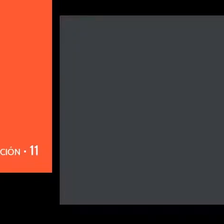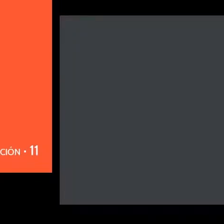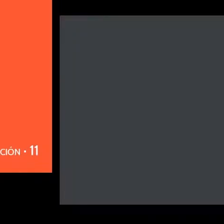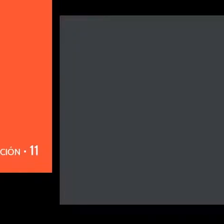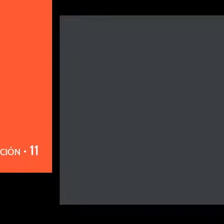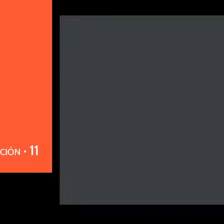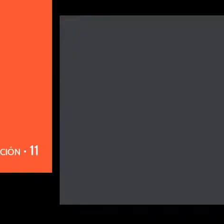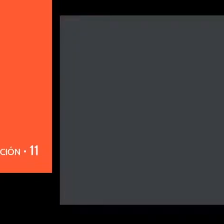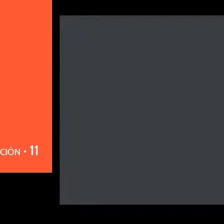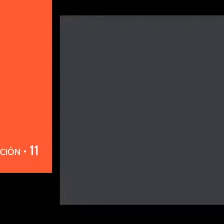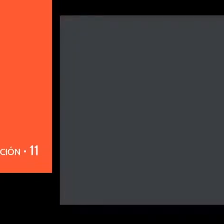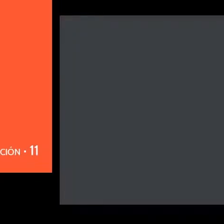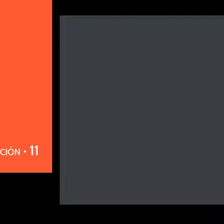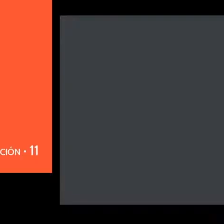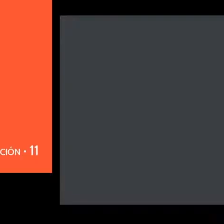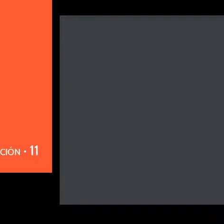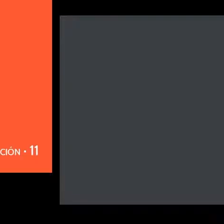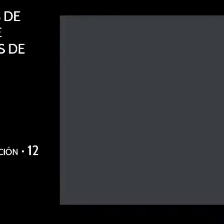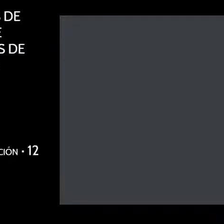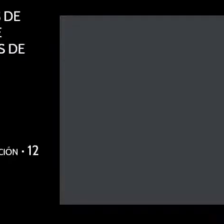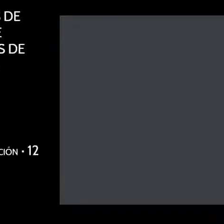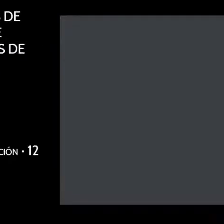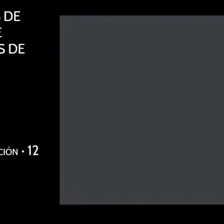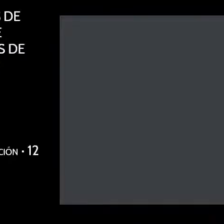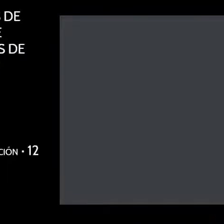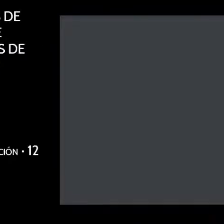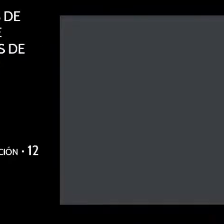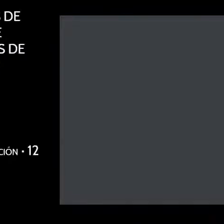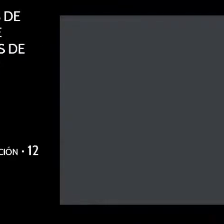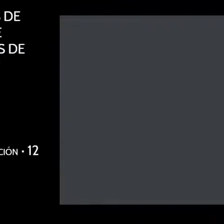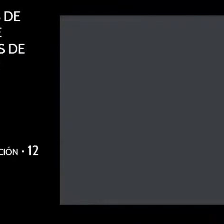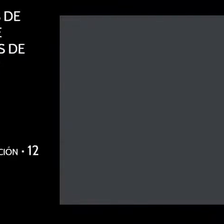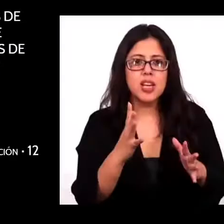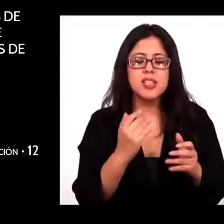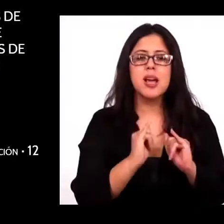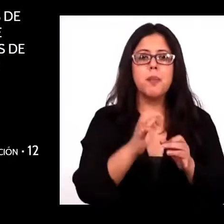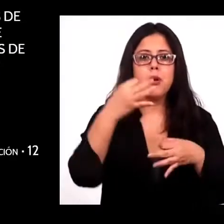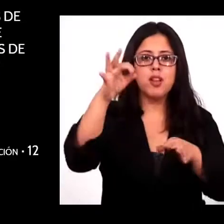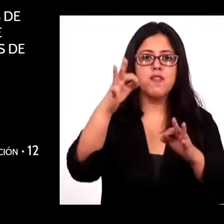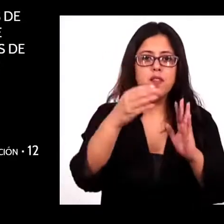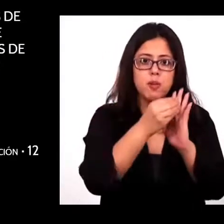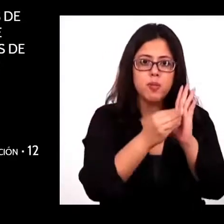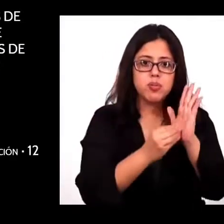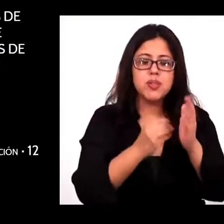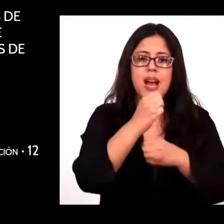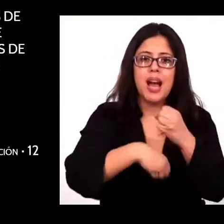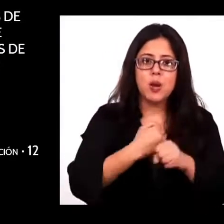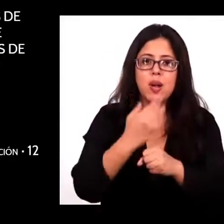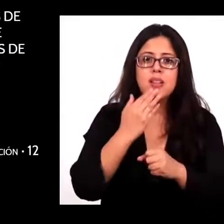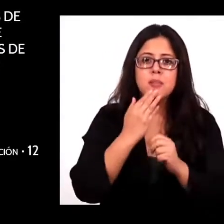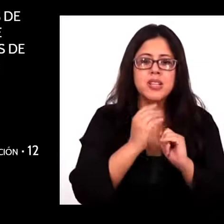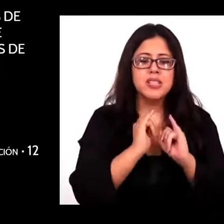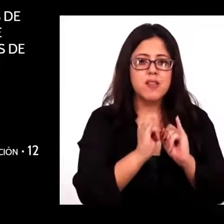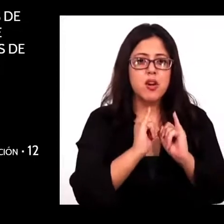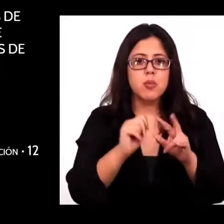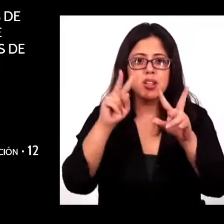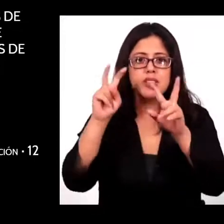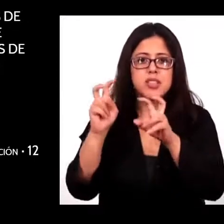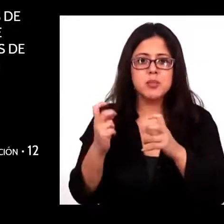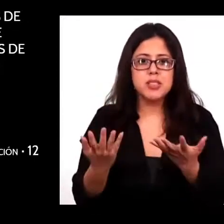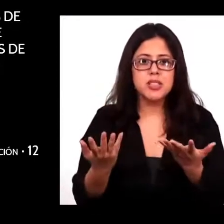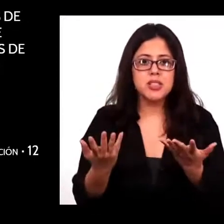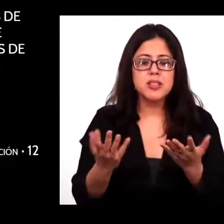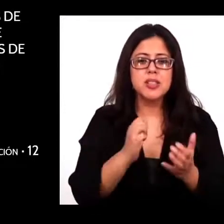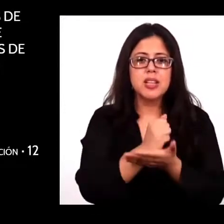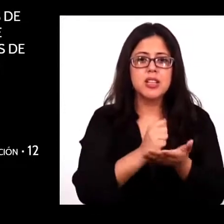hechos violentos que han sido conocidos por nuestro informe anual y también por la nota técnica que hace referencia a la ocurrencia de la